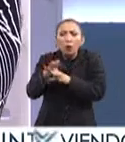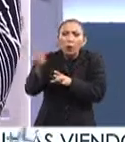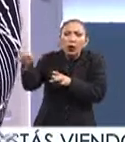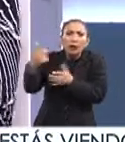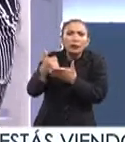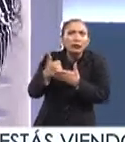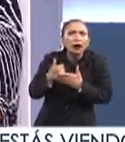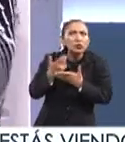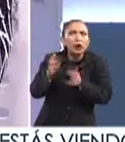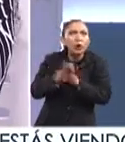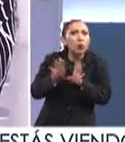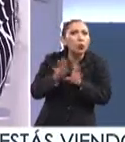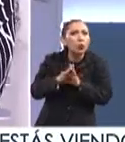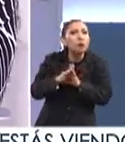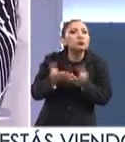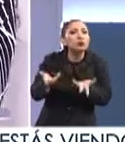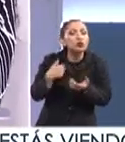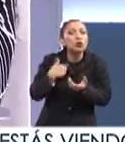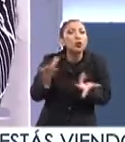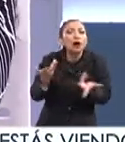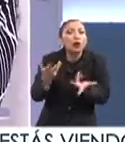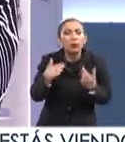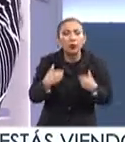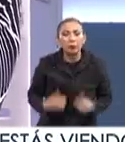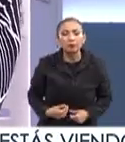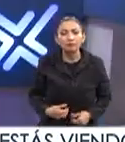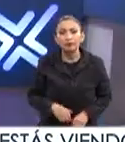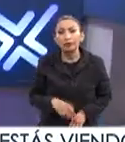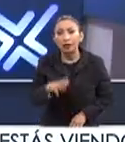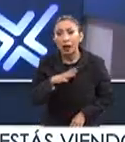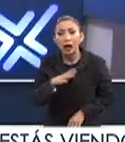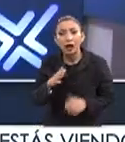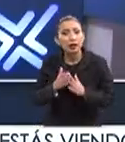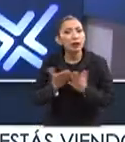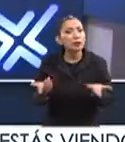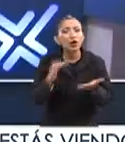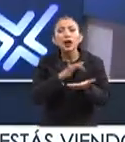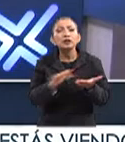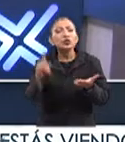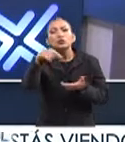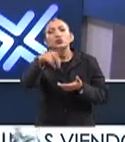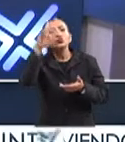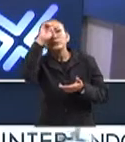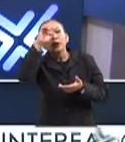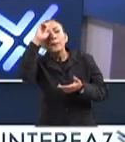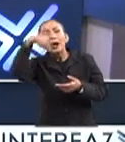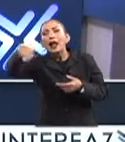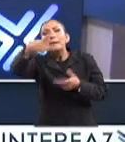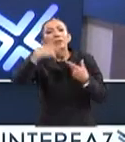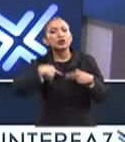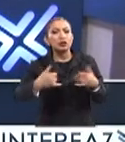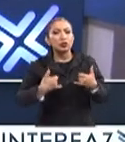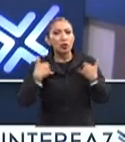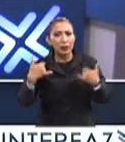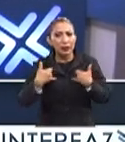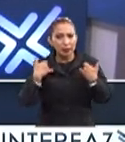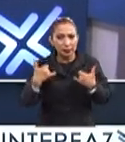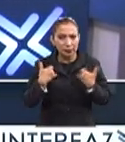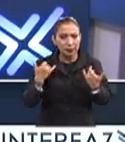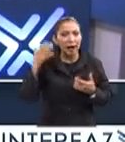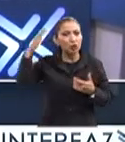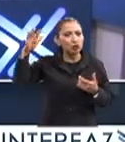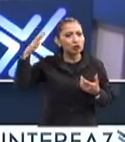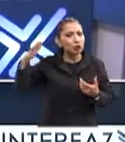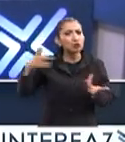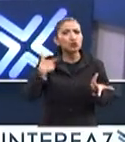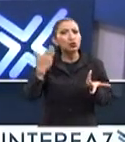papel juegas tú dentro de todo este contexto. Bióloga, ¿qué libro, qué guía, qué lectura recomienda para la gente, jóvenes,